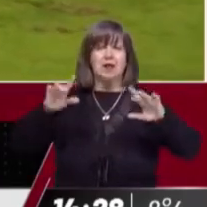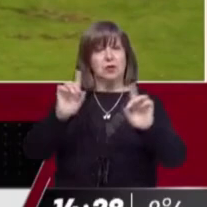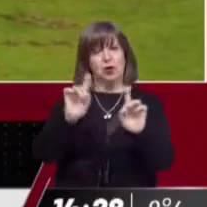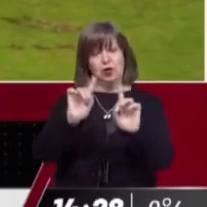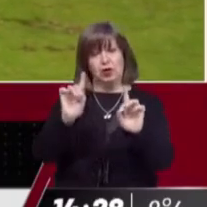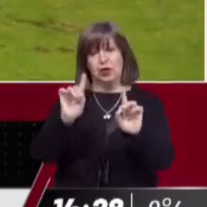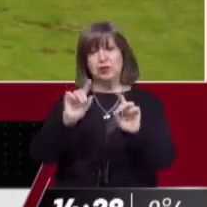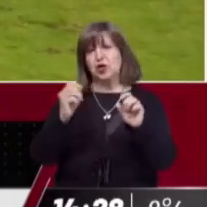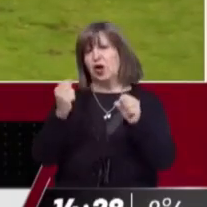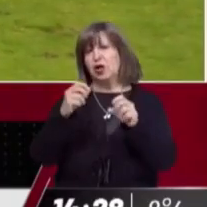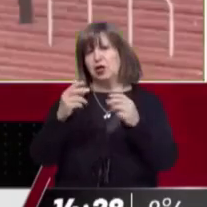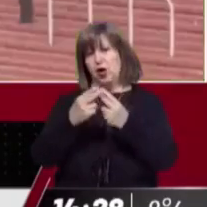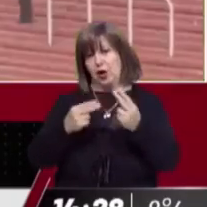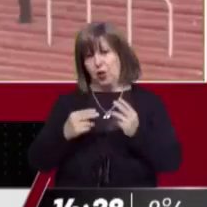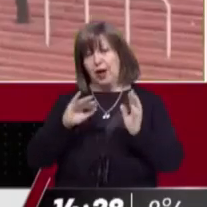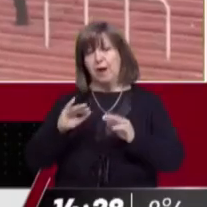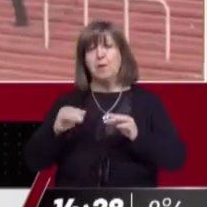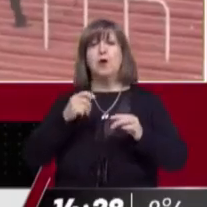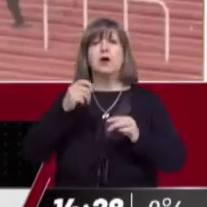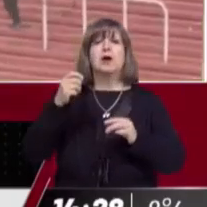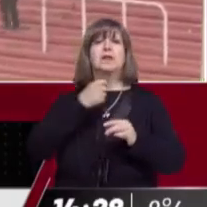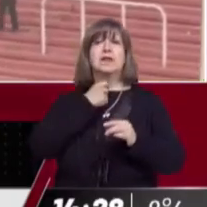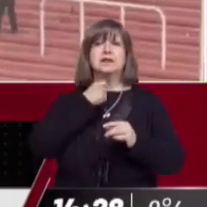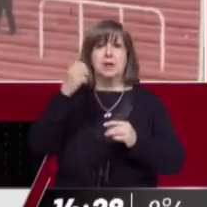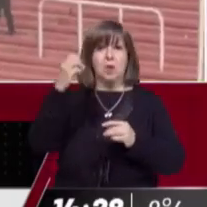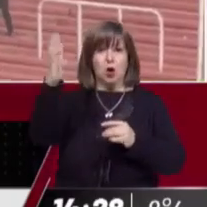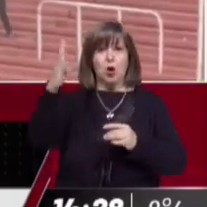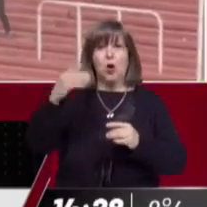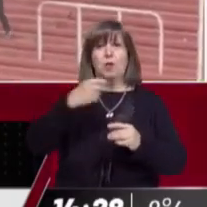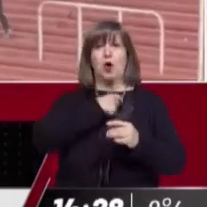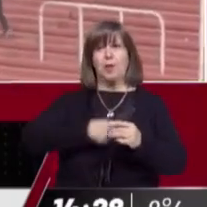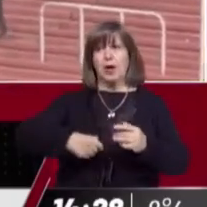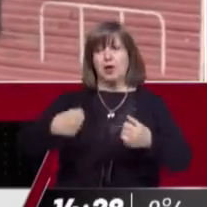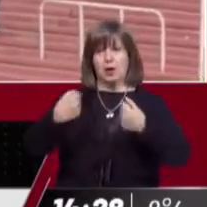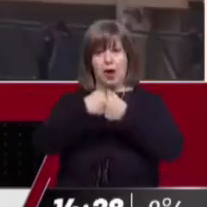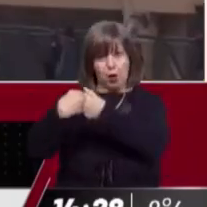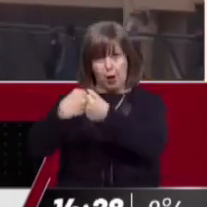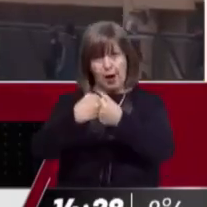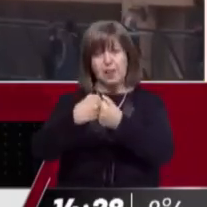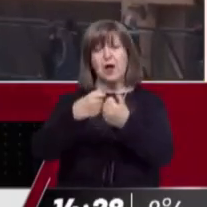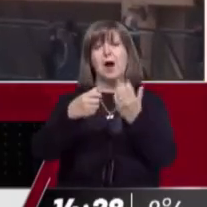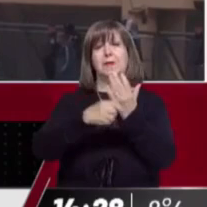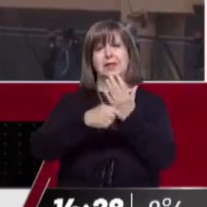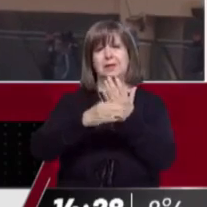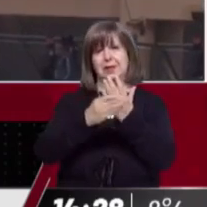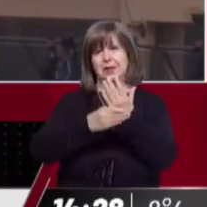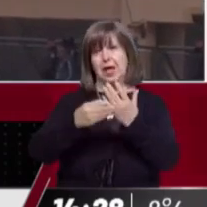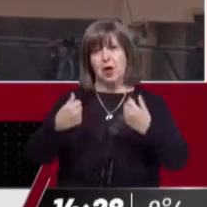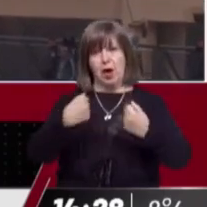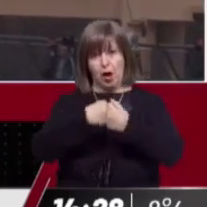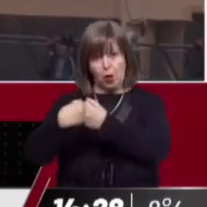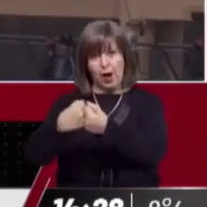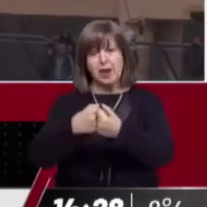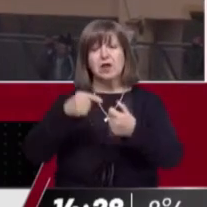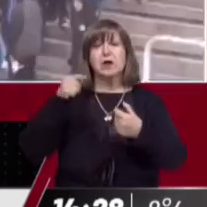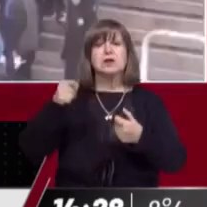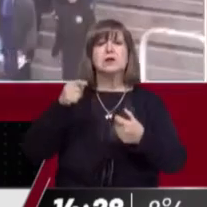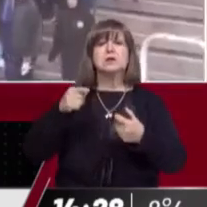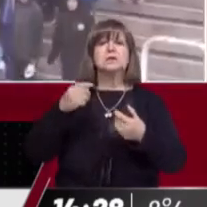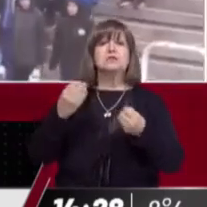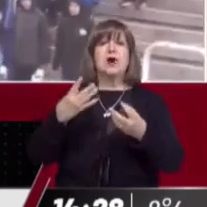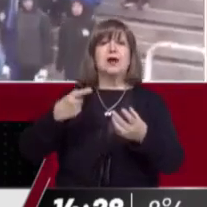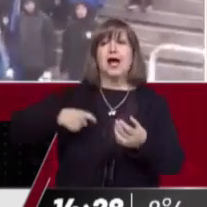y el Gobierno de Mendoza pone al club para poder llevarlo adelante y principalmente no terminar perjudicando a